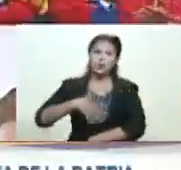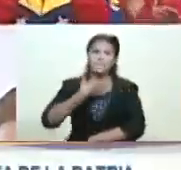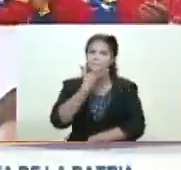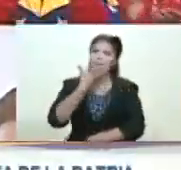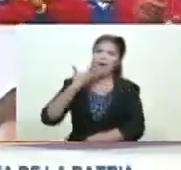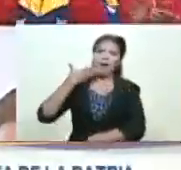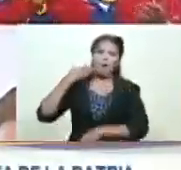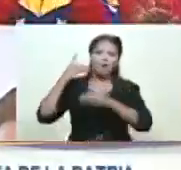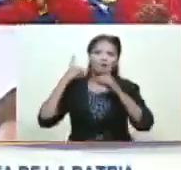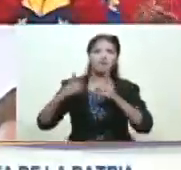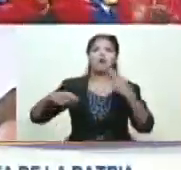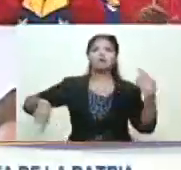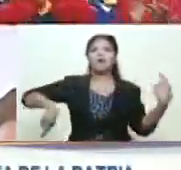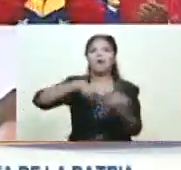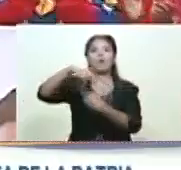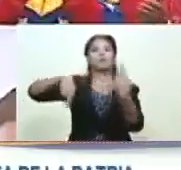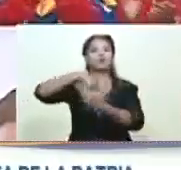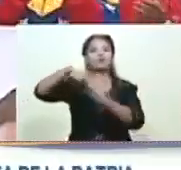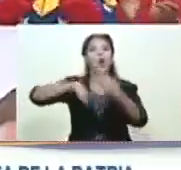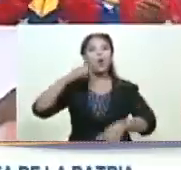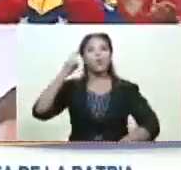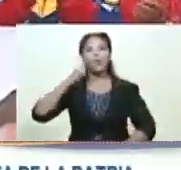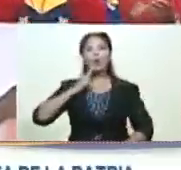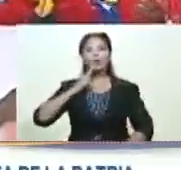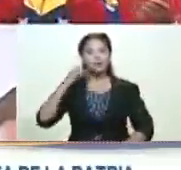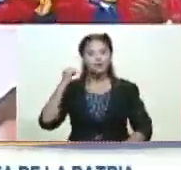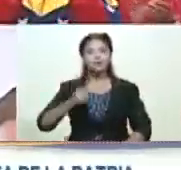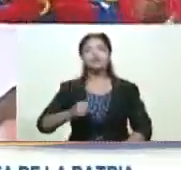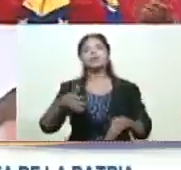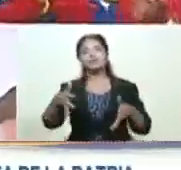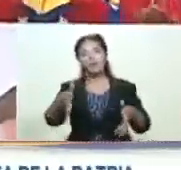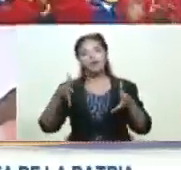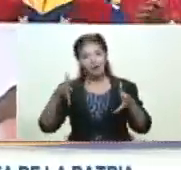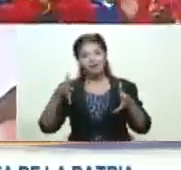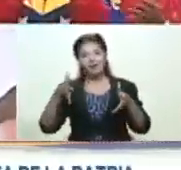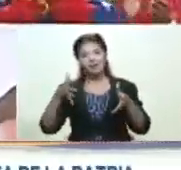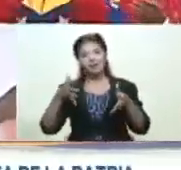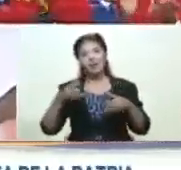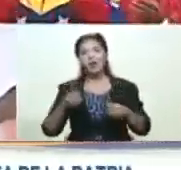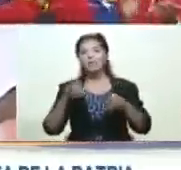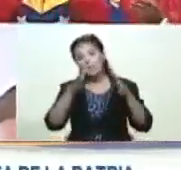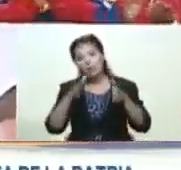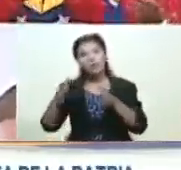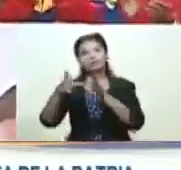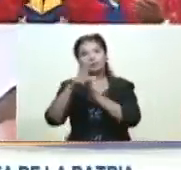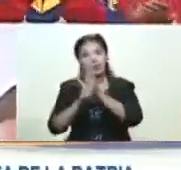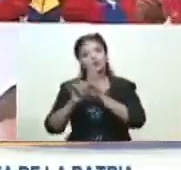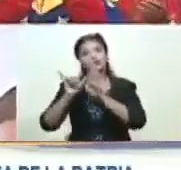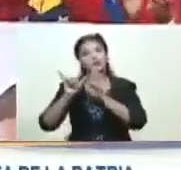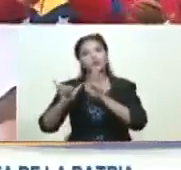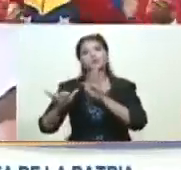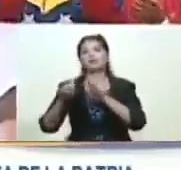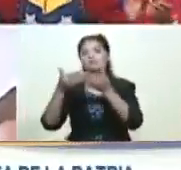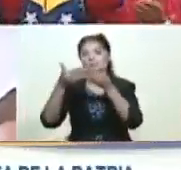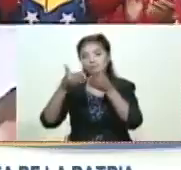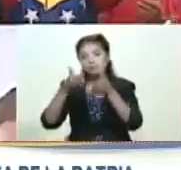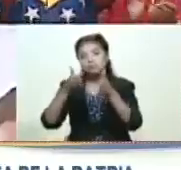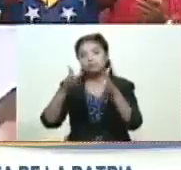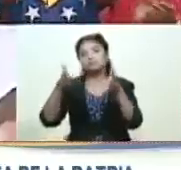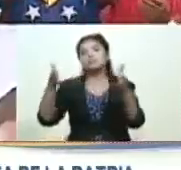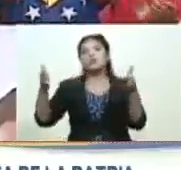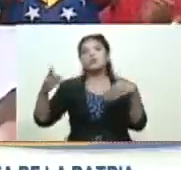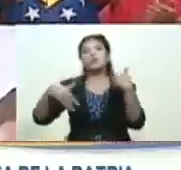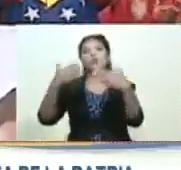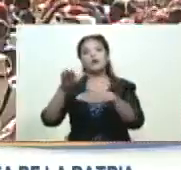maestra de la revolución bolivariana y hemos triunfado por la vía constituyente. Hemos abierto el